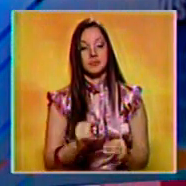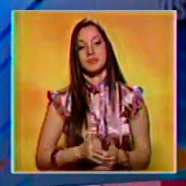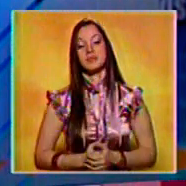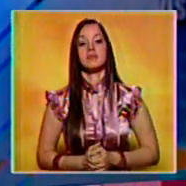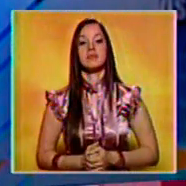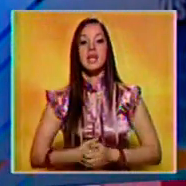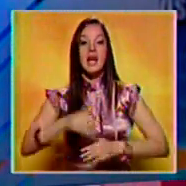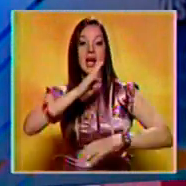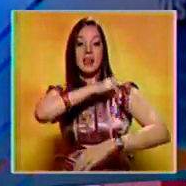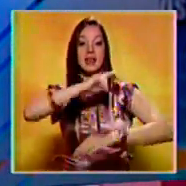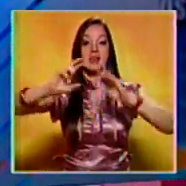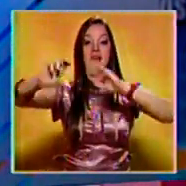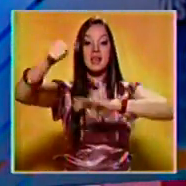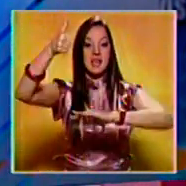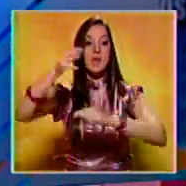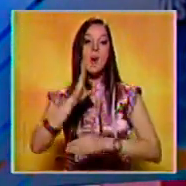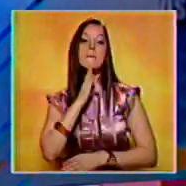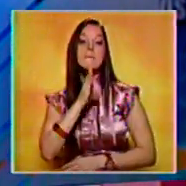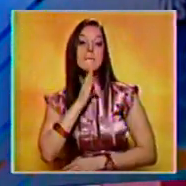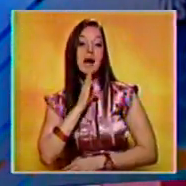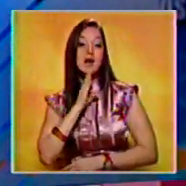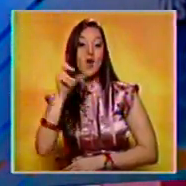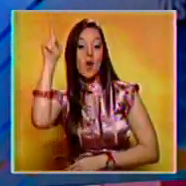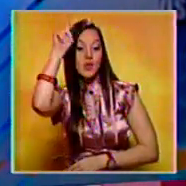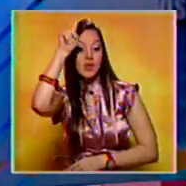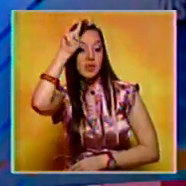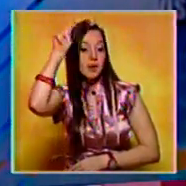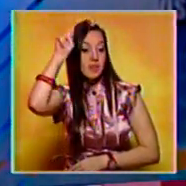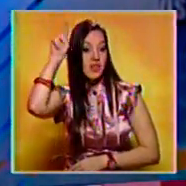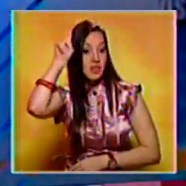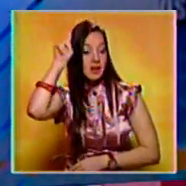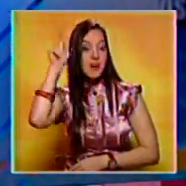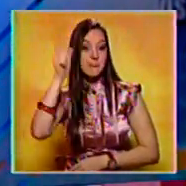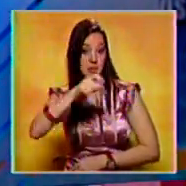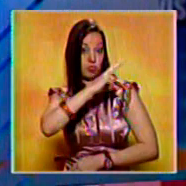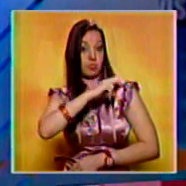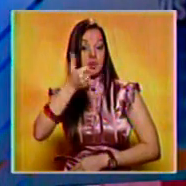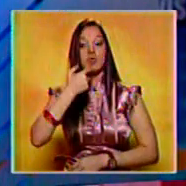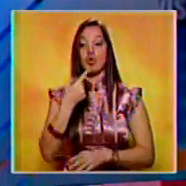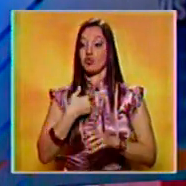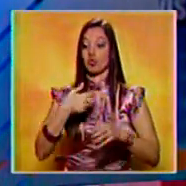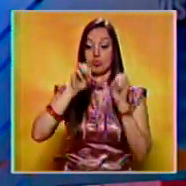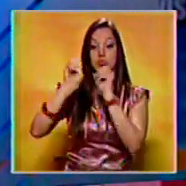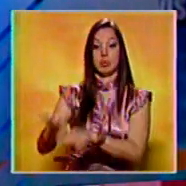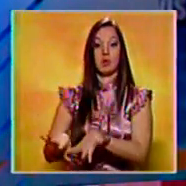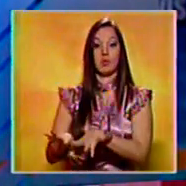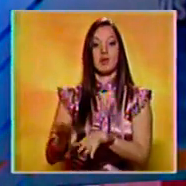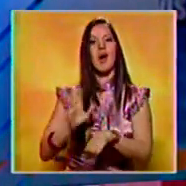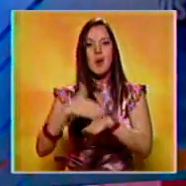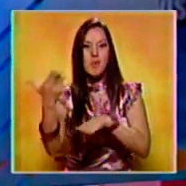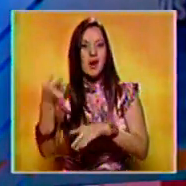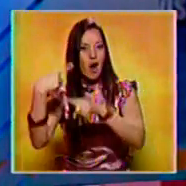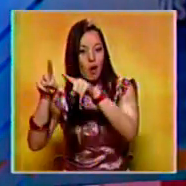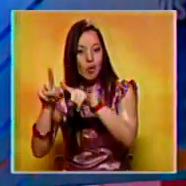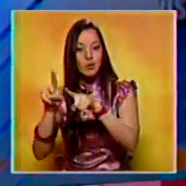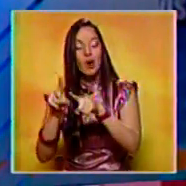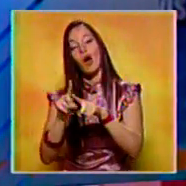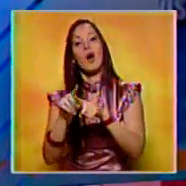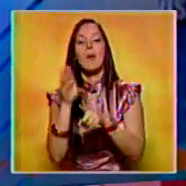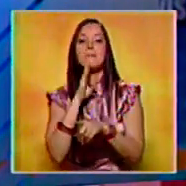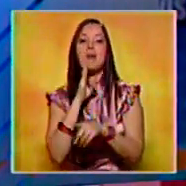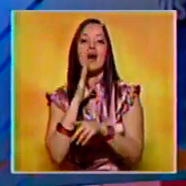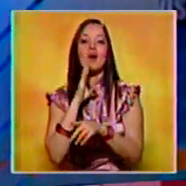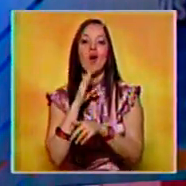lirio directivos del banco de Madrid intervenido por el banco de España presentaron su renuncia después que su matriz en andorra fuera acusada por los Estados